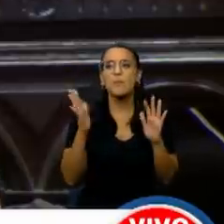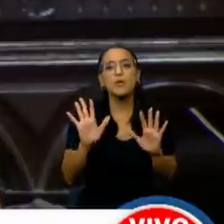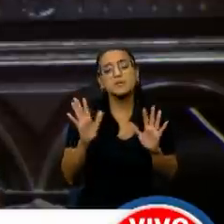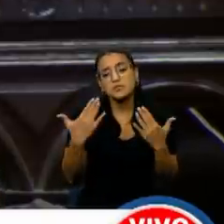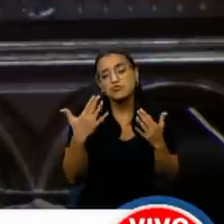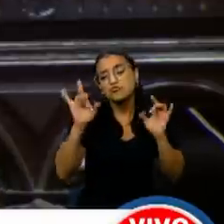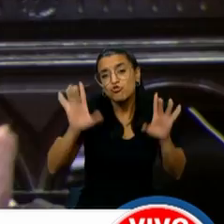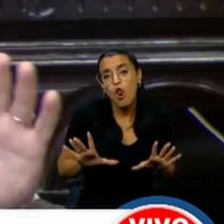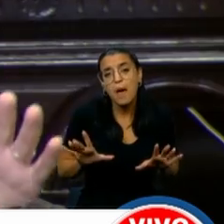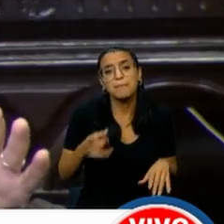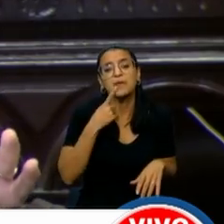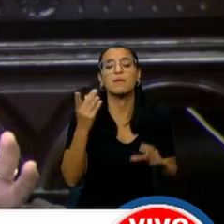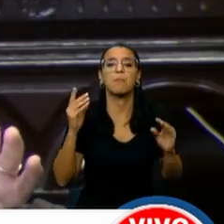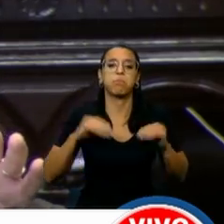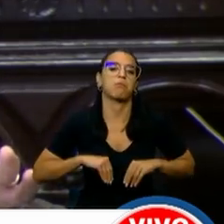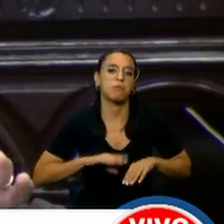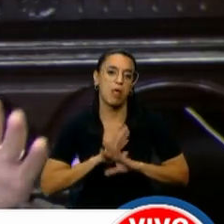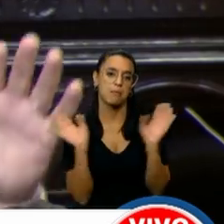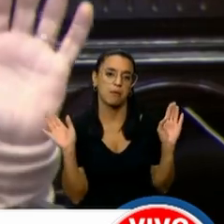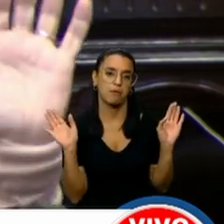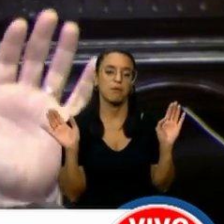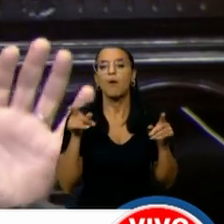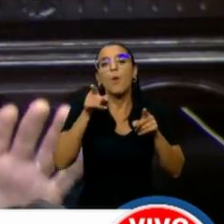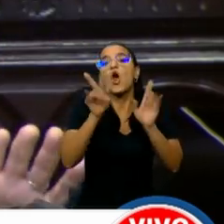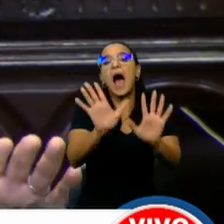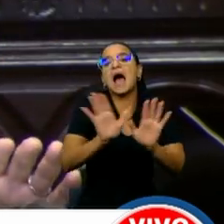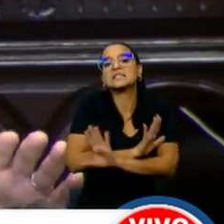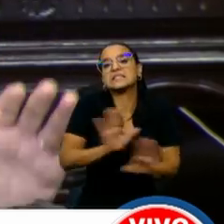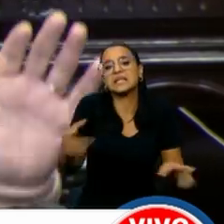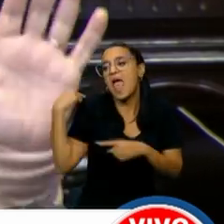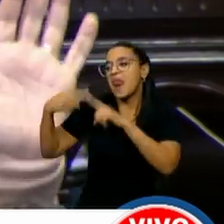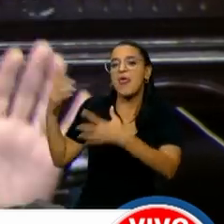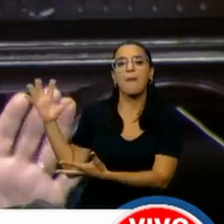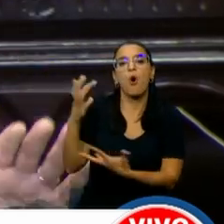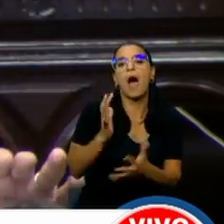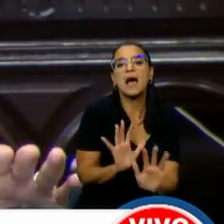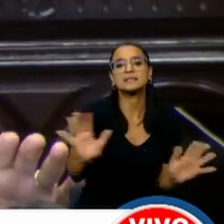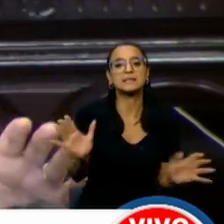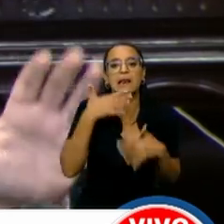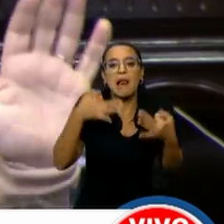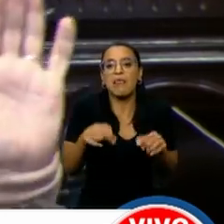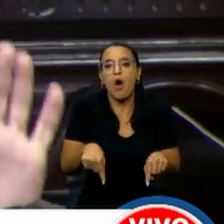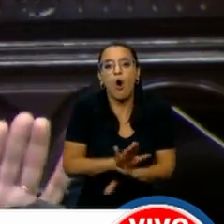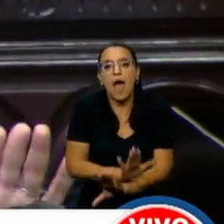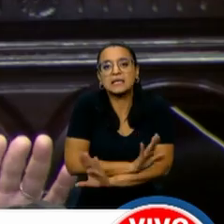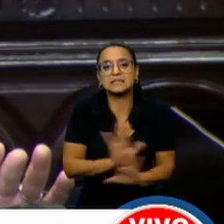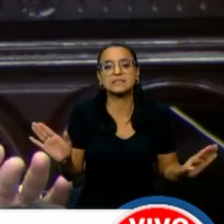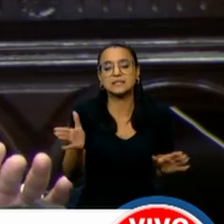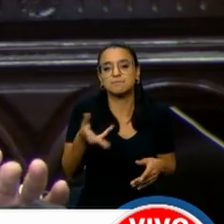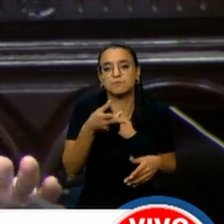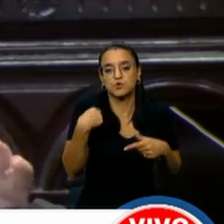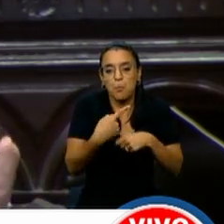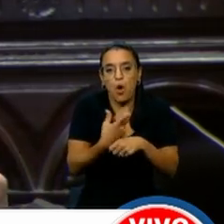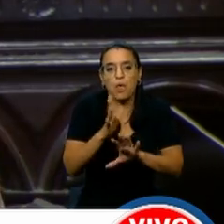solamente a resignarnos diciéndoles este es esto lo que heredamos esta es la realidad que tenemos y no hacemos nada